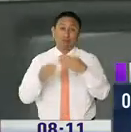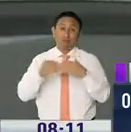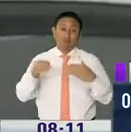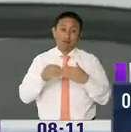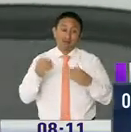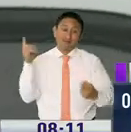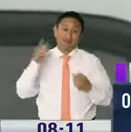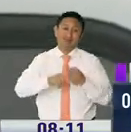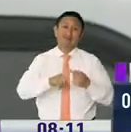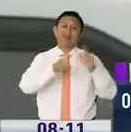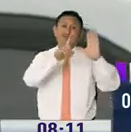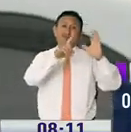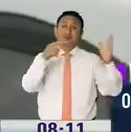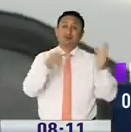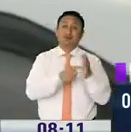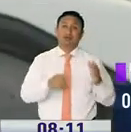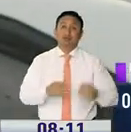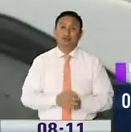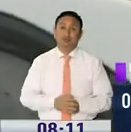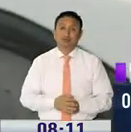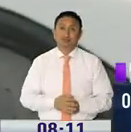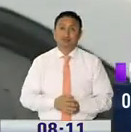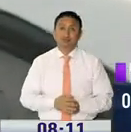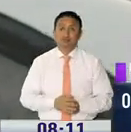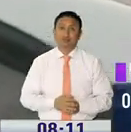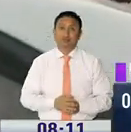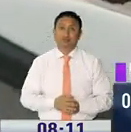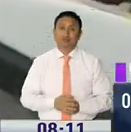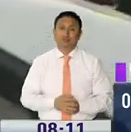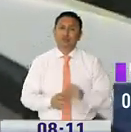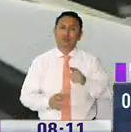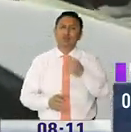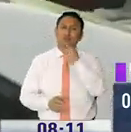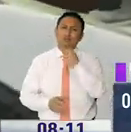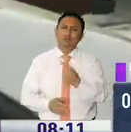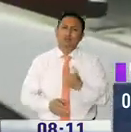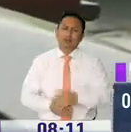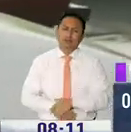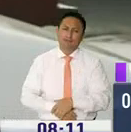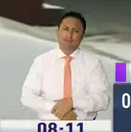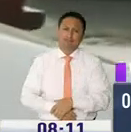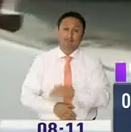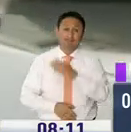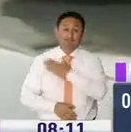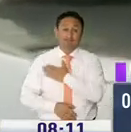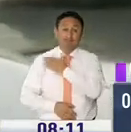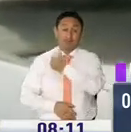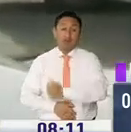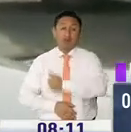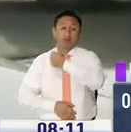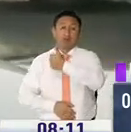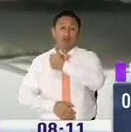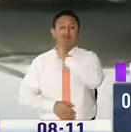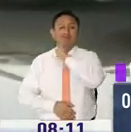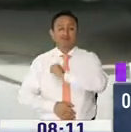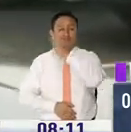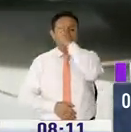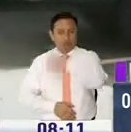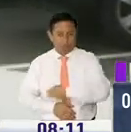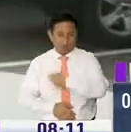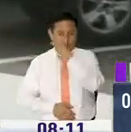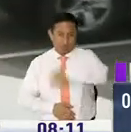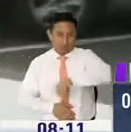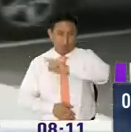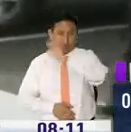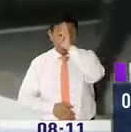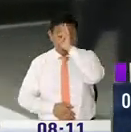los $6,000, y eso estamos aplicando. Usted me señalaba que por un lado la obligación de la autoridad es realmente sancionar y establecer